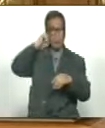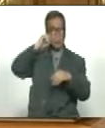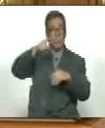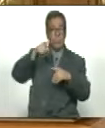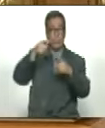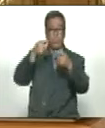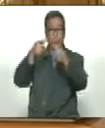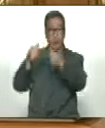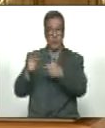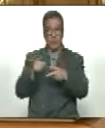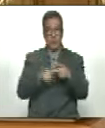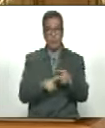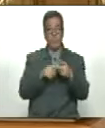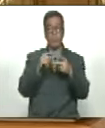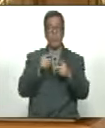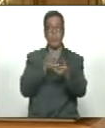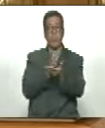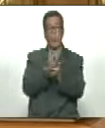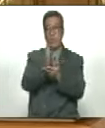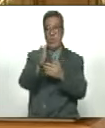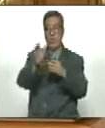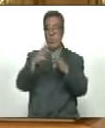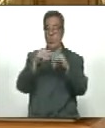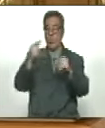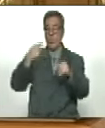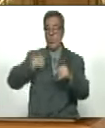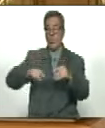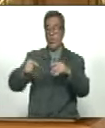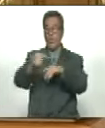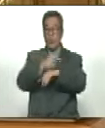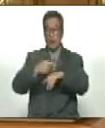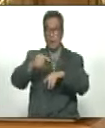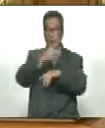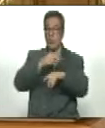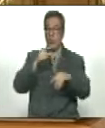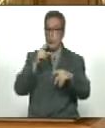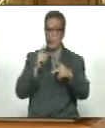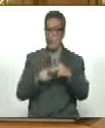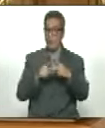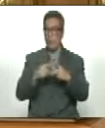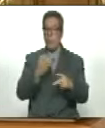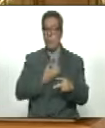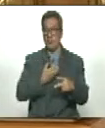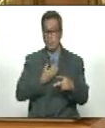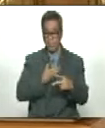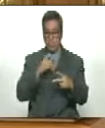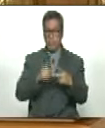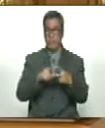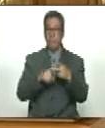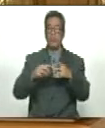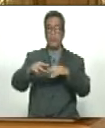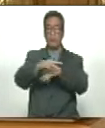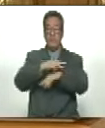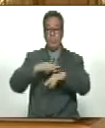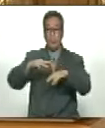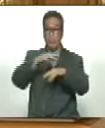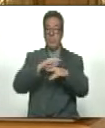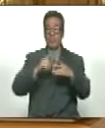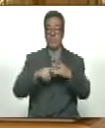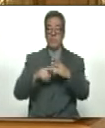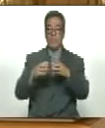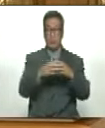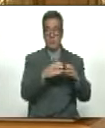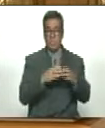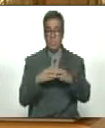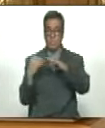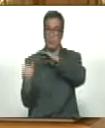este presupuesto encauza todo lo que tiene que ver con gobernaciones, alcaldías, ministerios, organismos